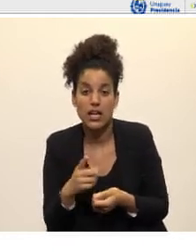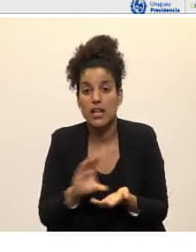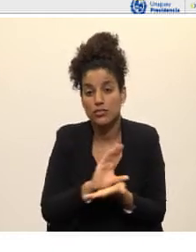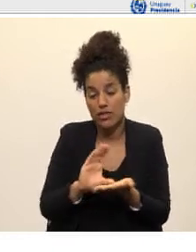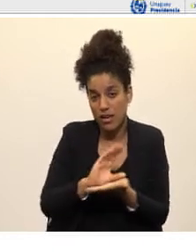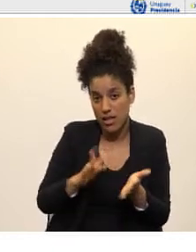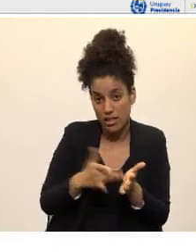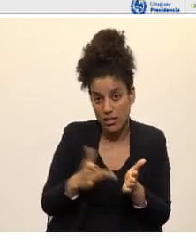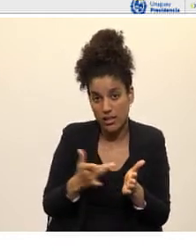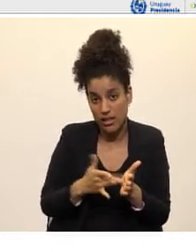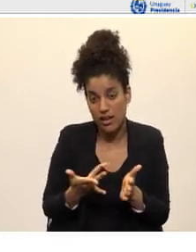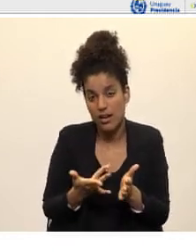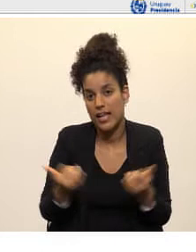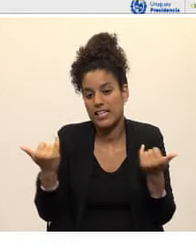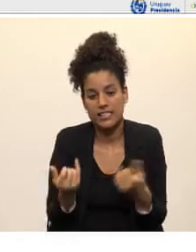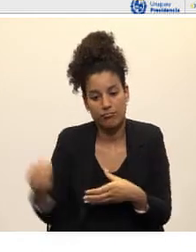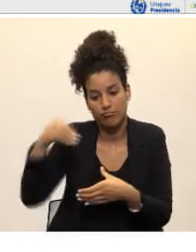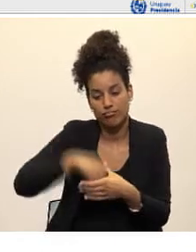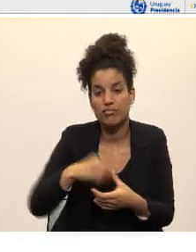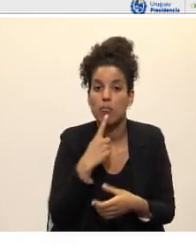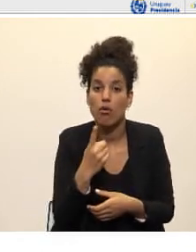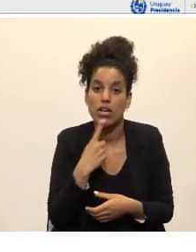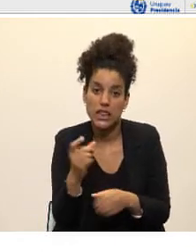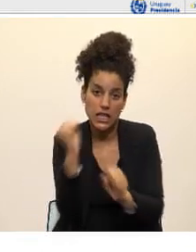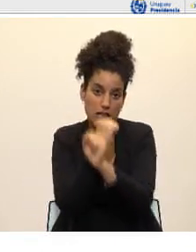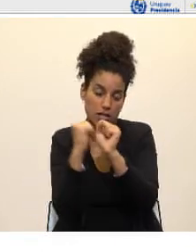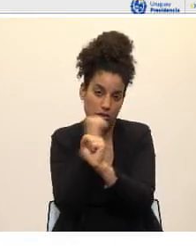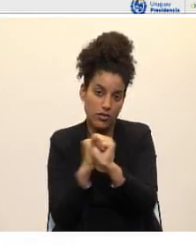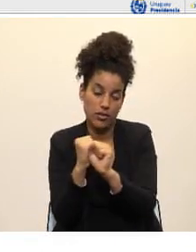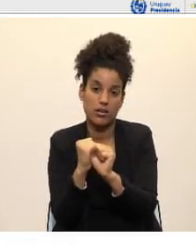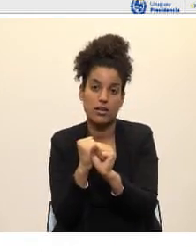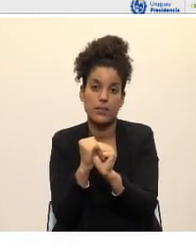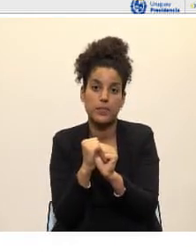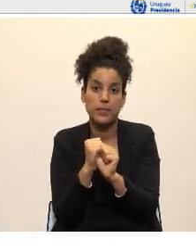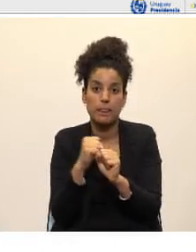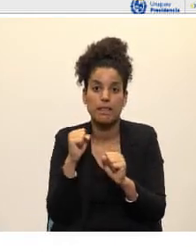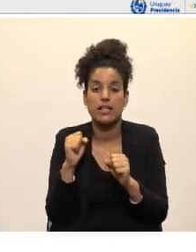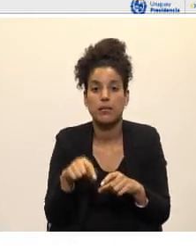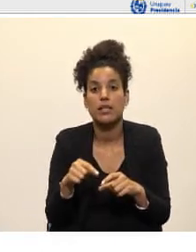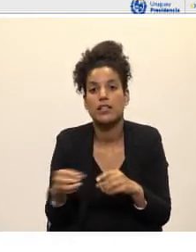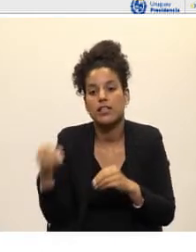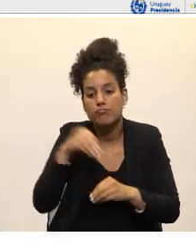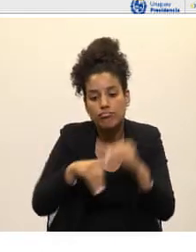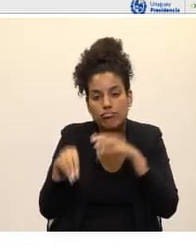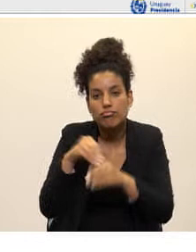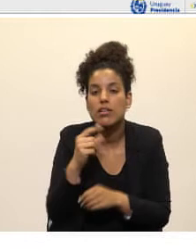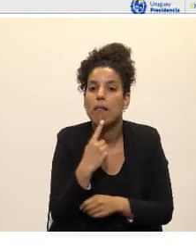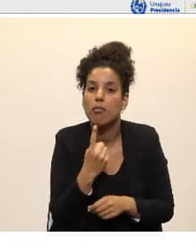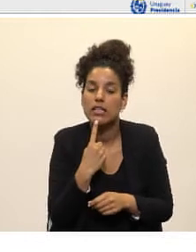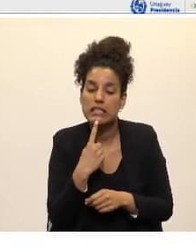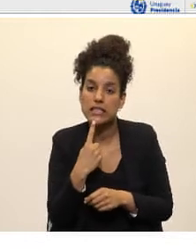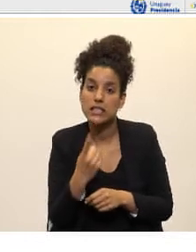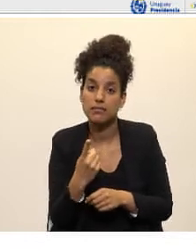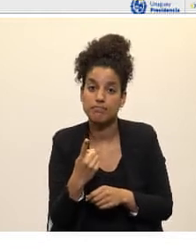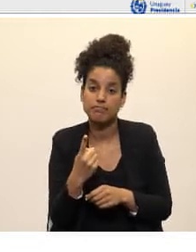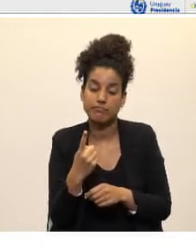que formar parte de una política tecnológica, a nivel del sistema educativo y a nivel de la integralidad de la política. Yo creo que esta es una de las